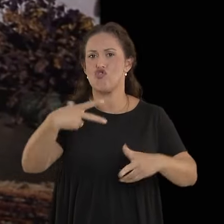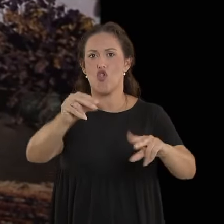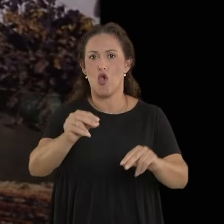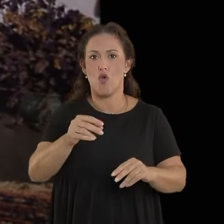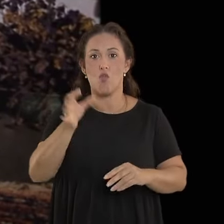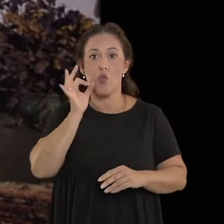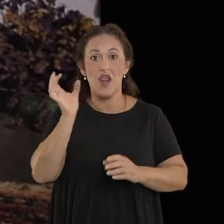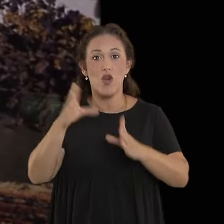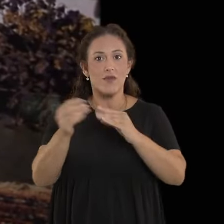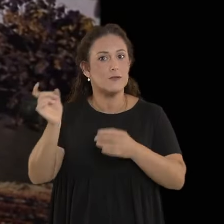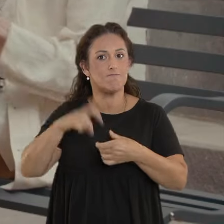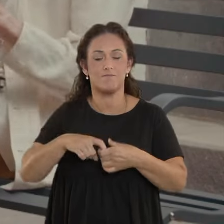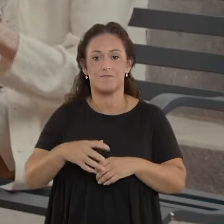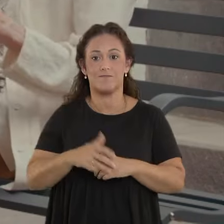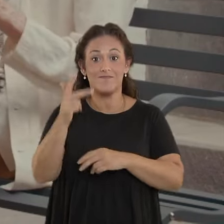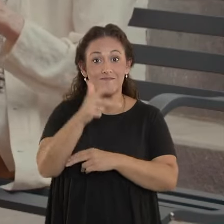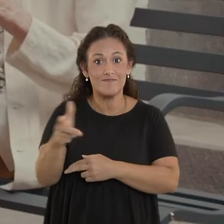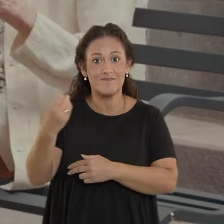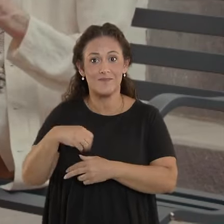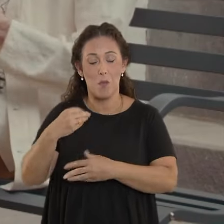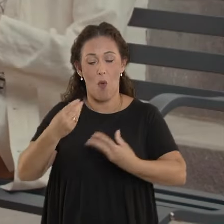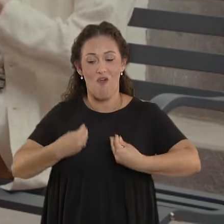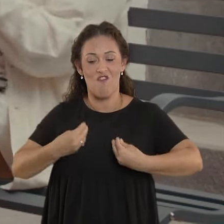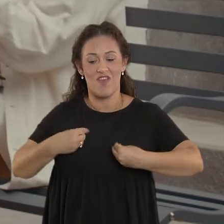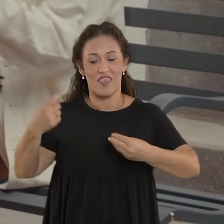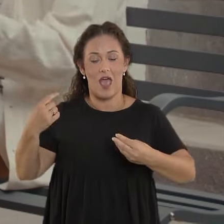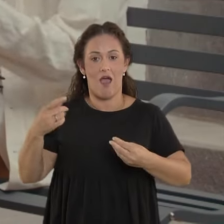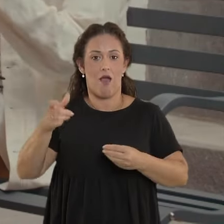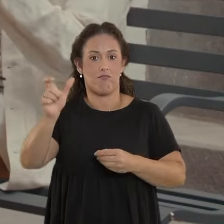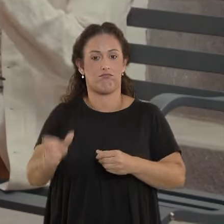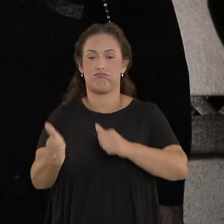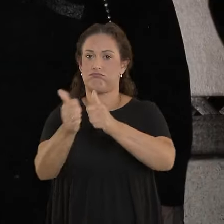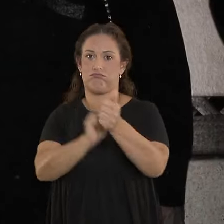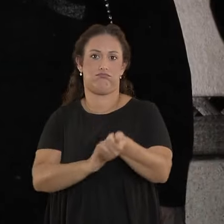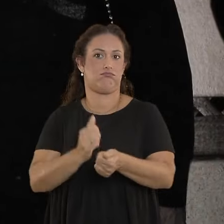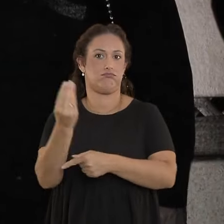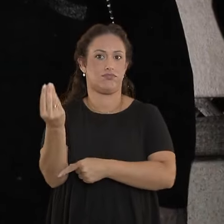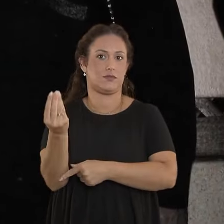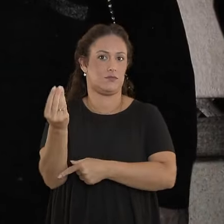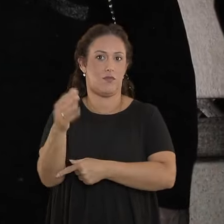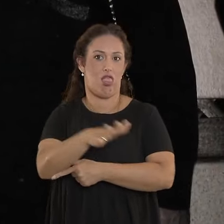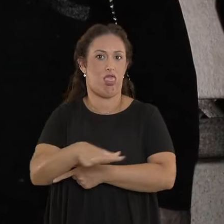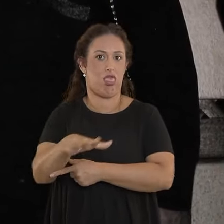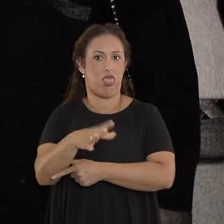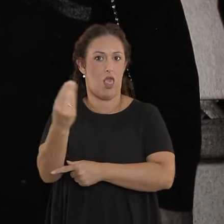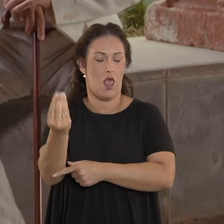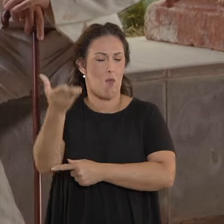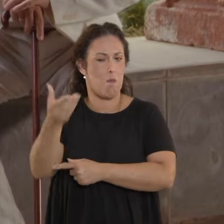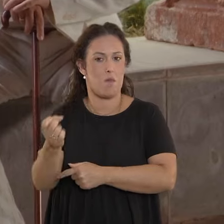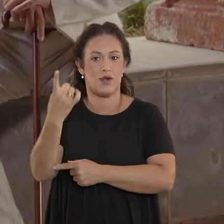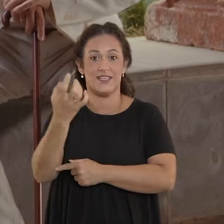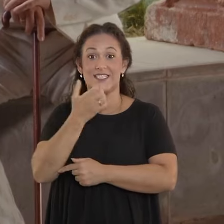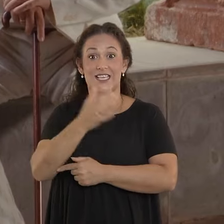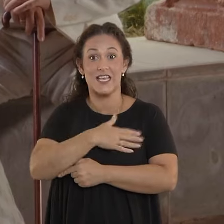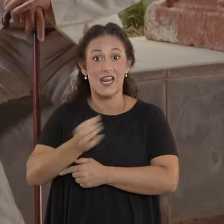no iban a la universidad. Una cinta que nos sumerge en la vida y obra de una referente pictórica de nuestra tierra. Si